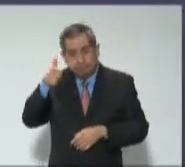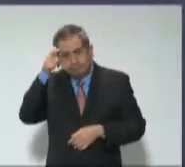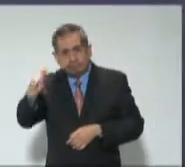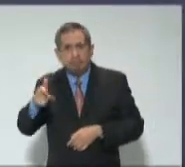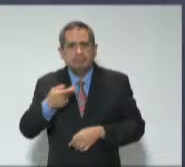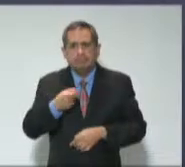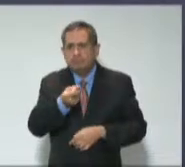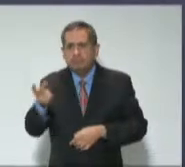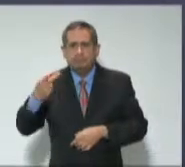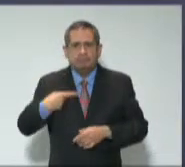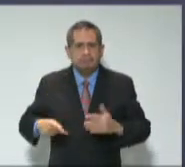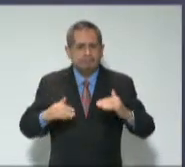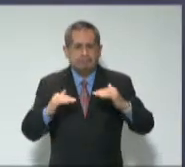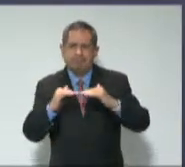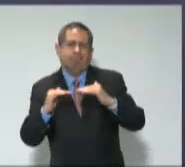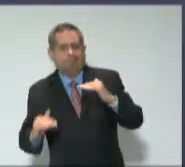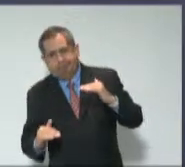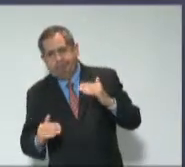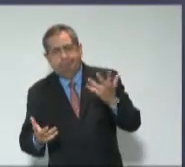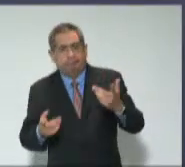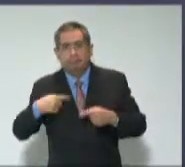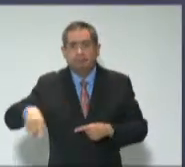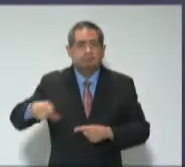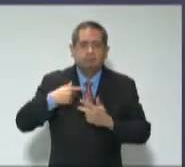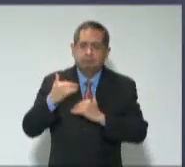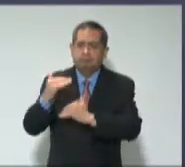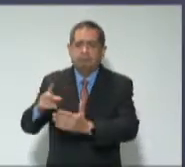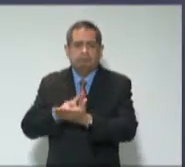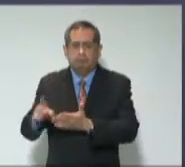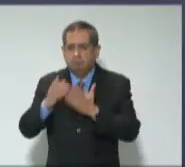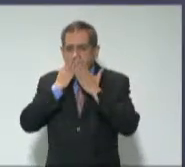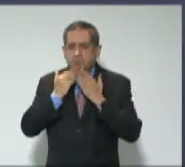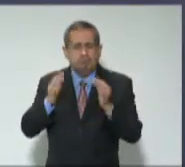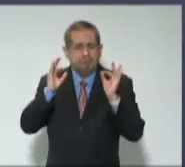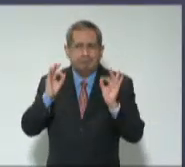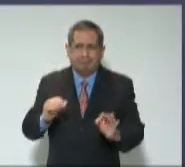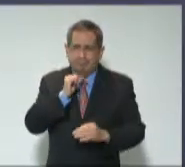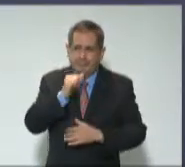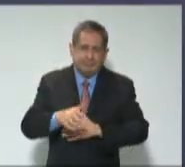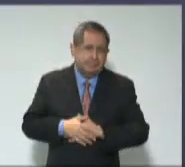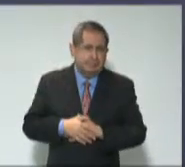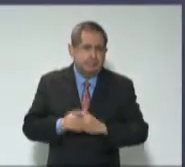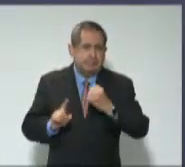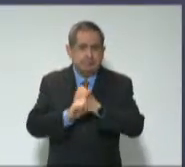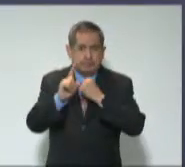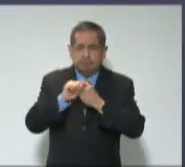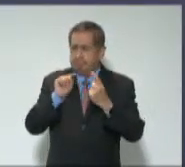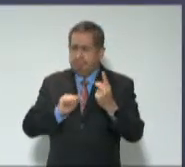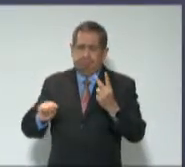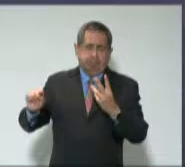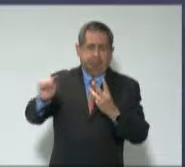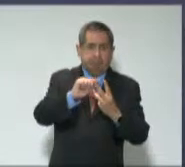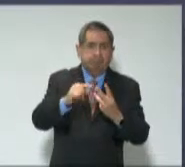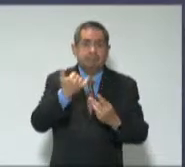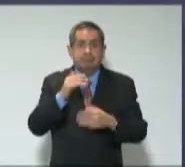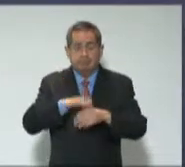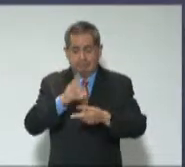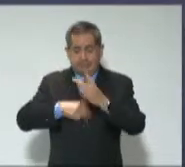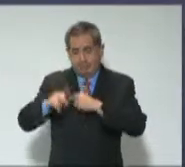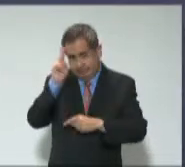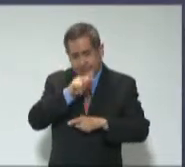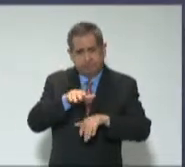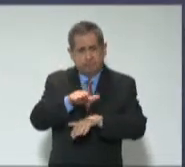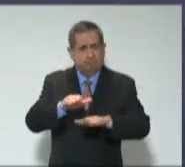dado lugar a restricción de derechos y ha hecho que se acentúen las amenazas en los entornos digitales esta